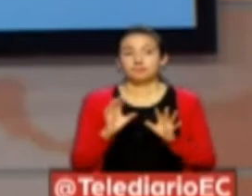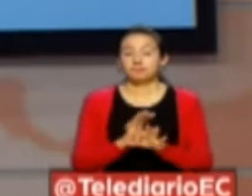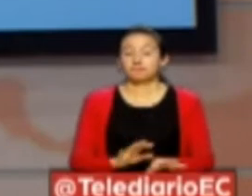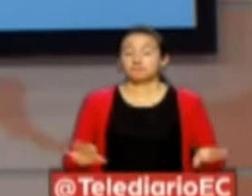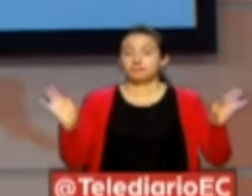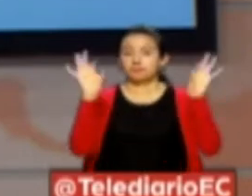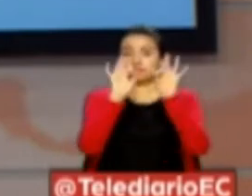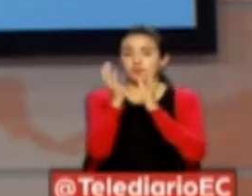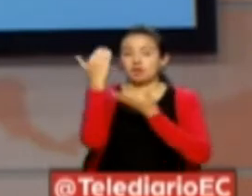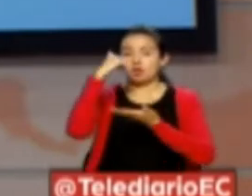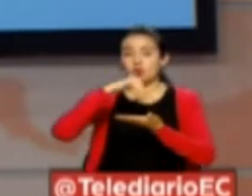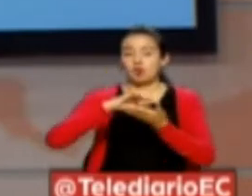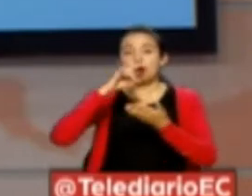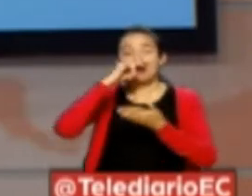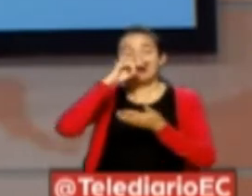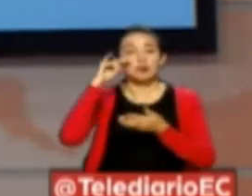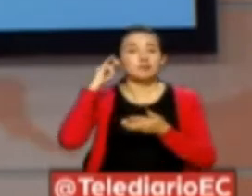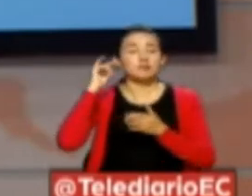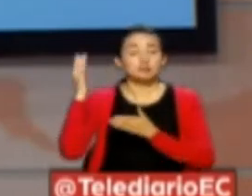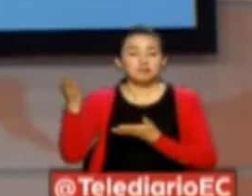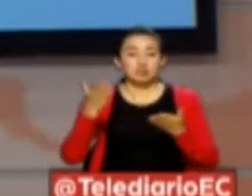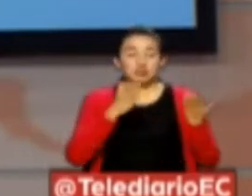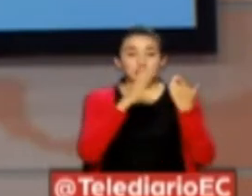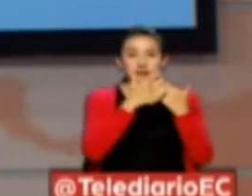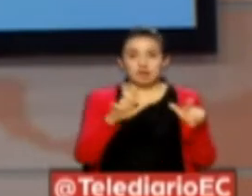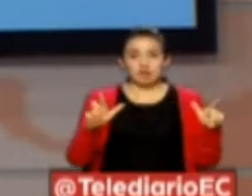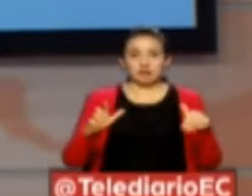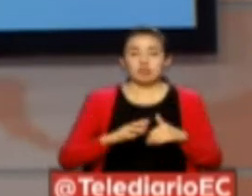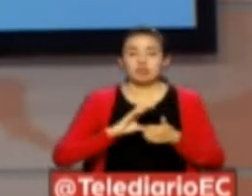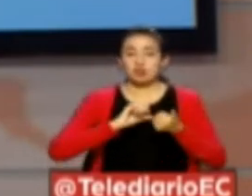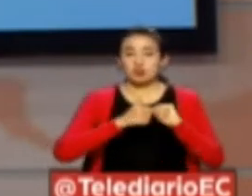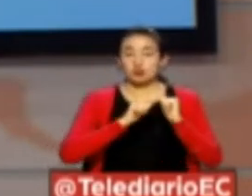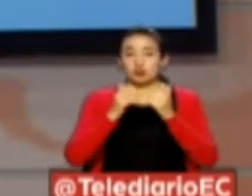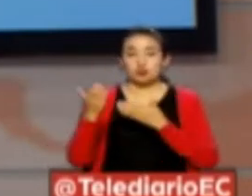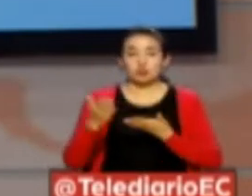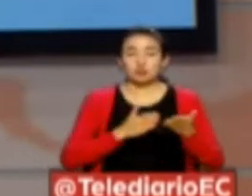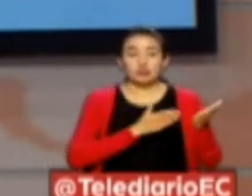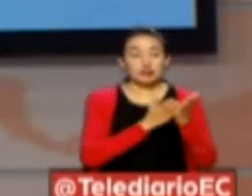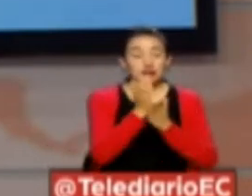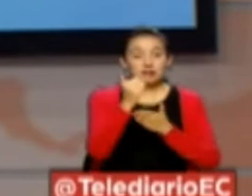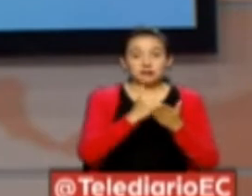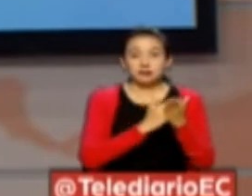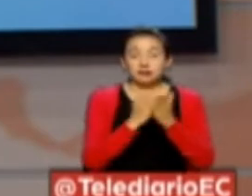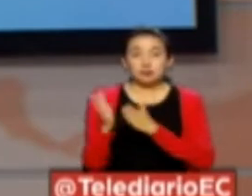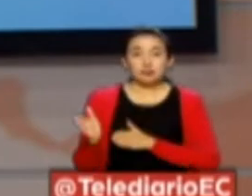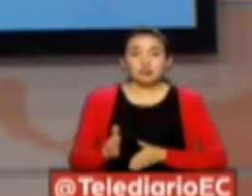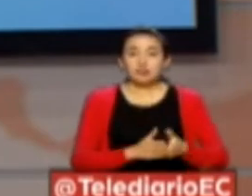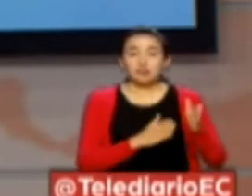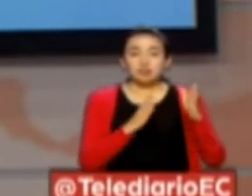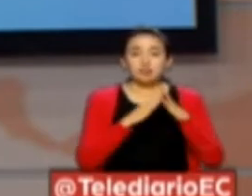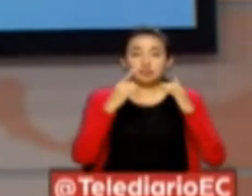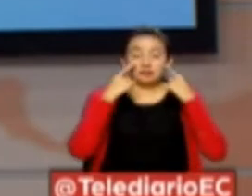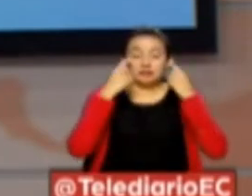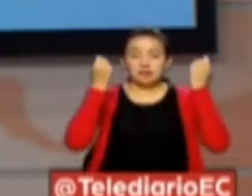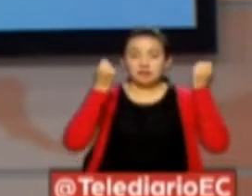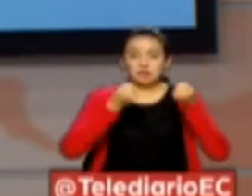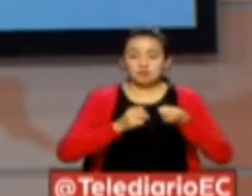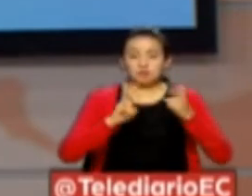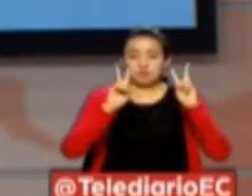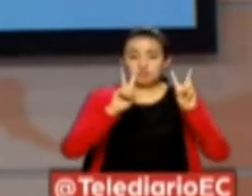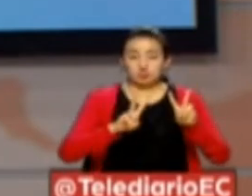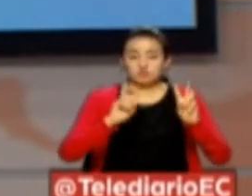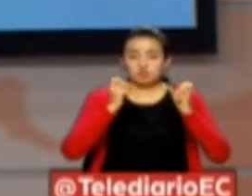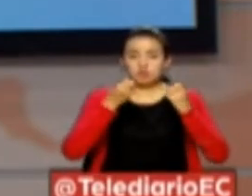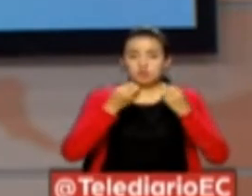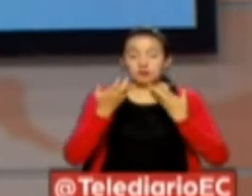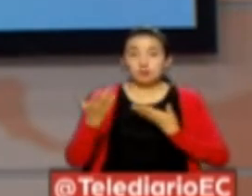vuelven los niños y los jóvenes a hacer buen uso del tiempo libre a través del deporte a través de las actividades extraescolares hemos planteado esto